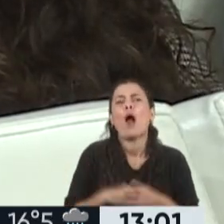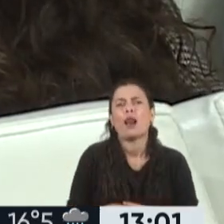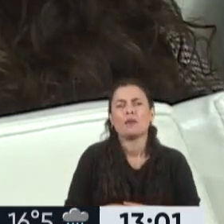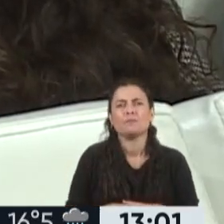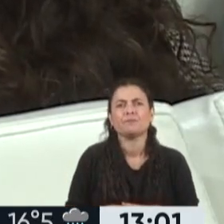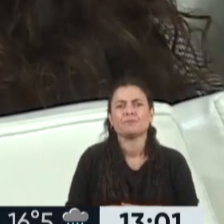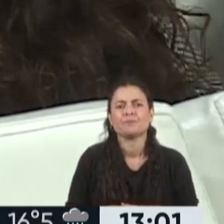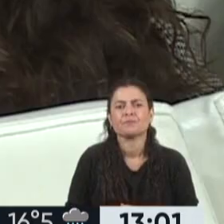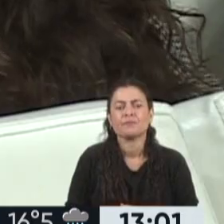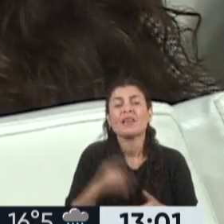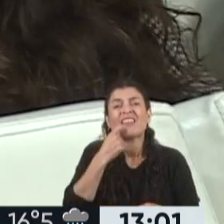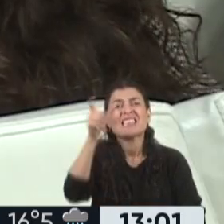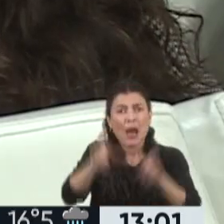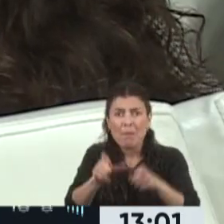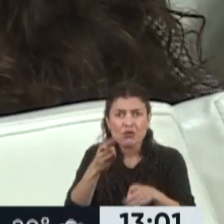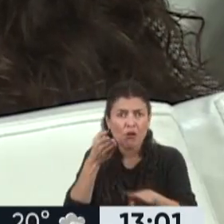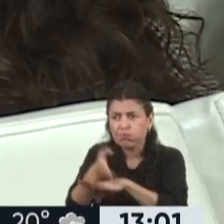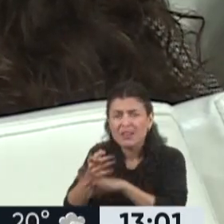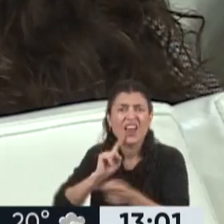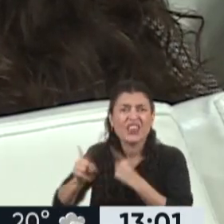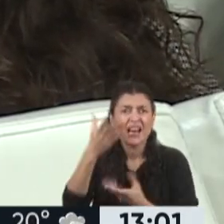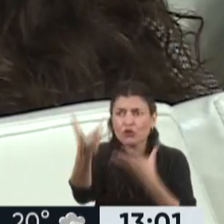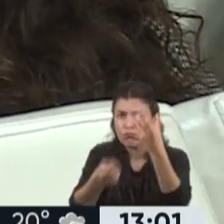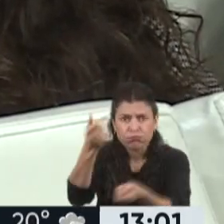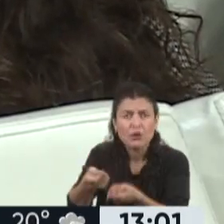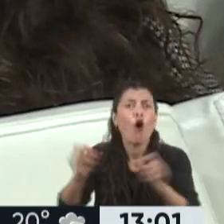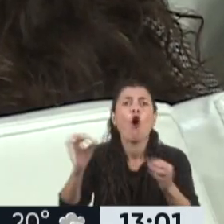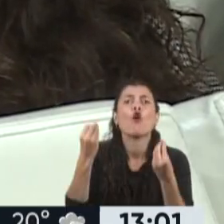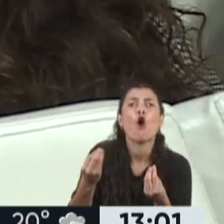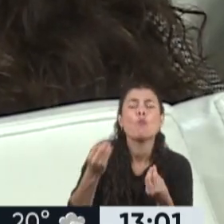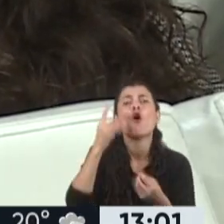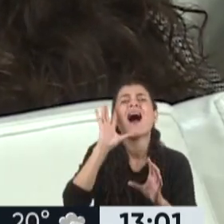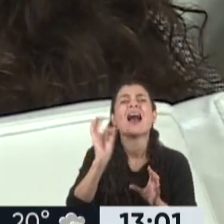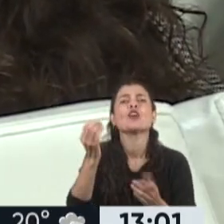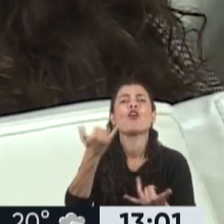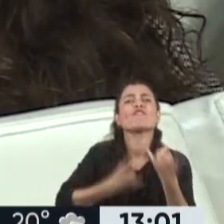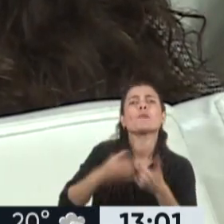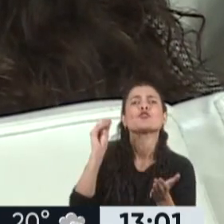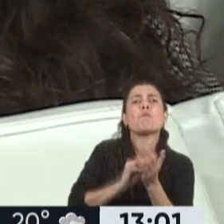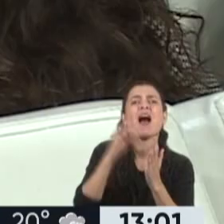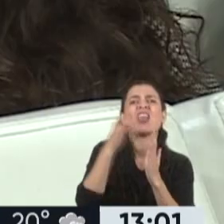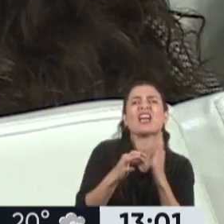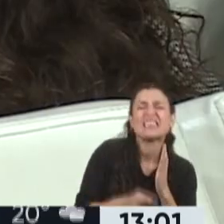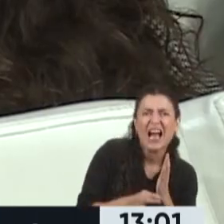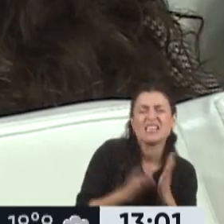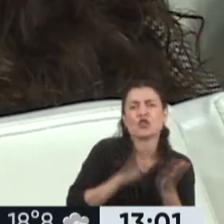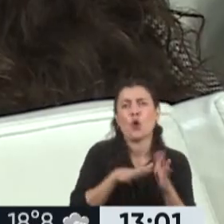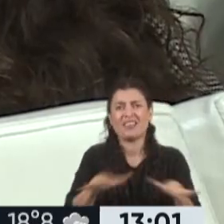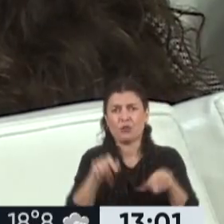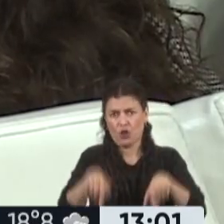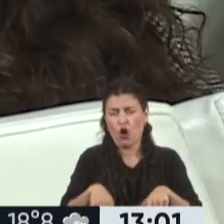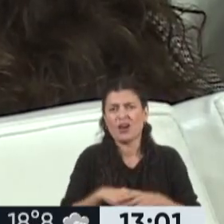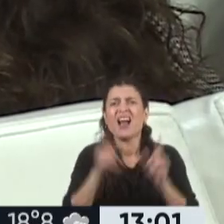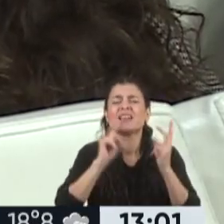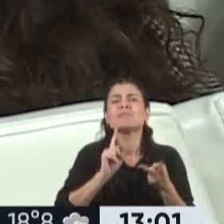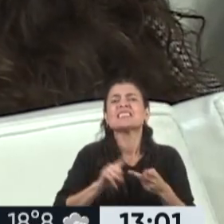para acceder a dicha asistencia y cualquier tipo de detalle que pueda anticiparse, teniendo en cuenta el contexto adverso del que estamos hablando. Y en